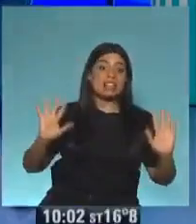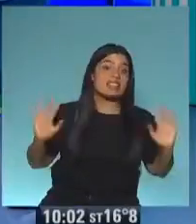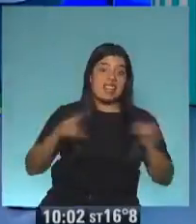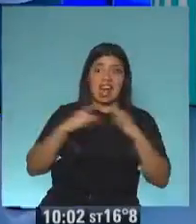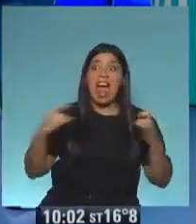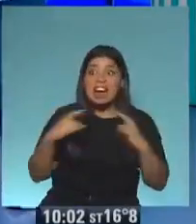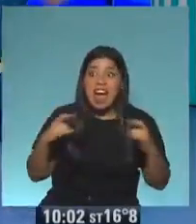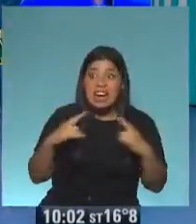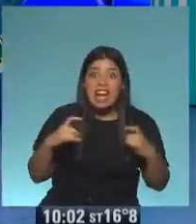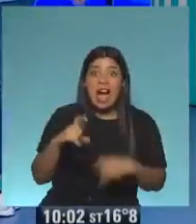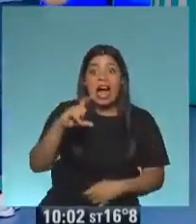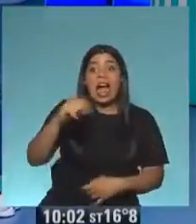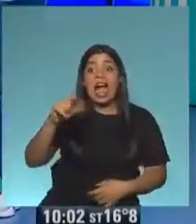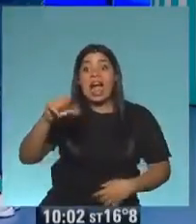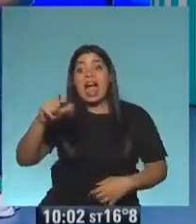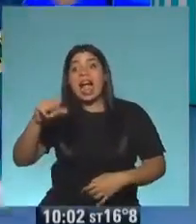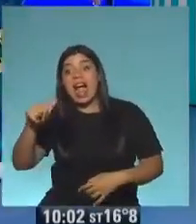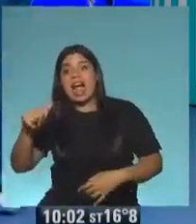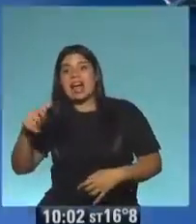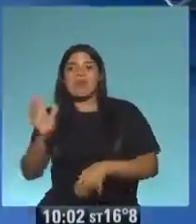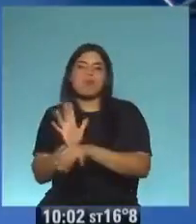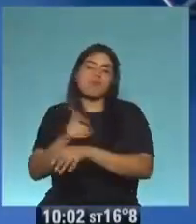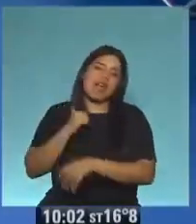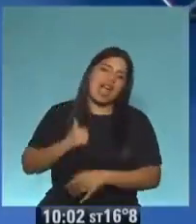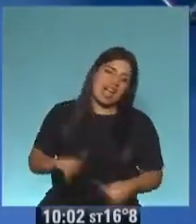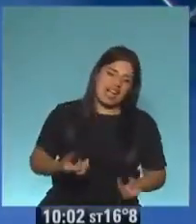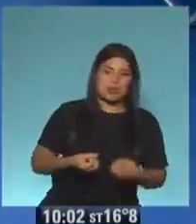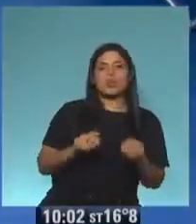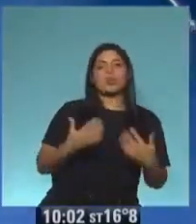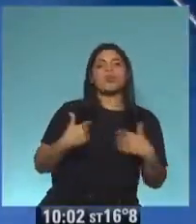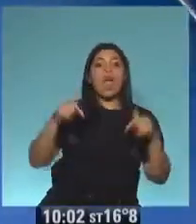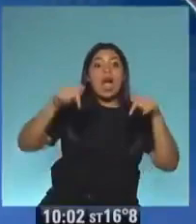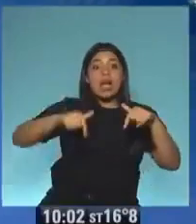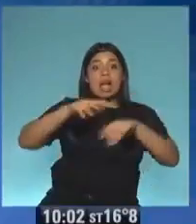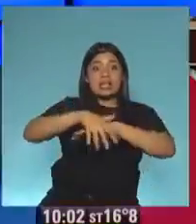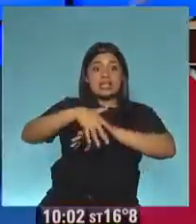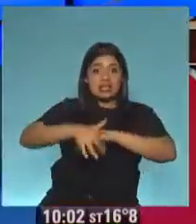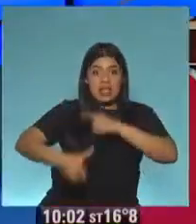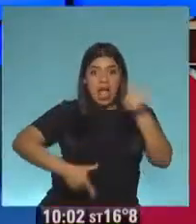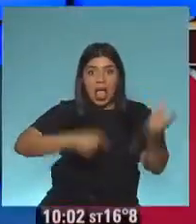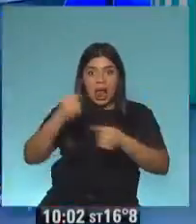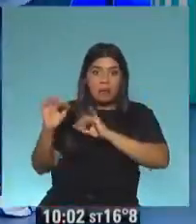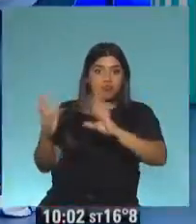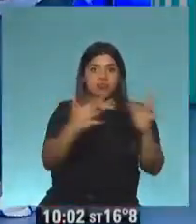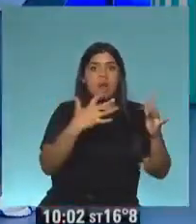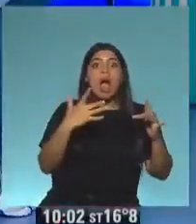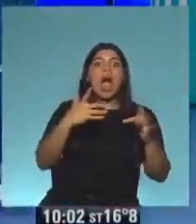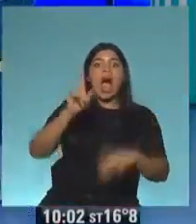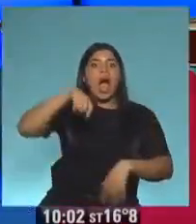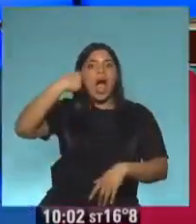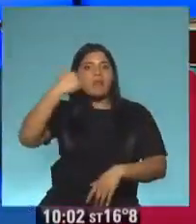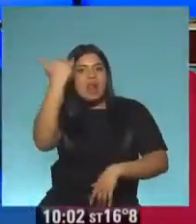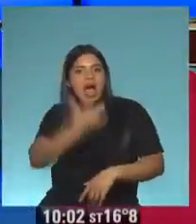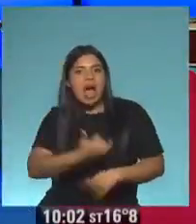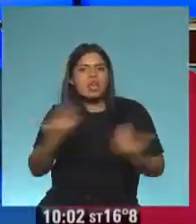¡Vamos! Sí. Va, por más animales. ¿Qué digo? En la selva hay animales.